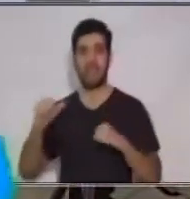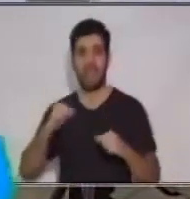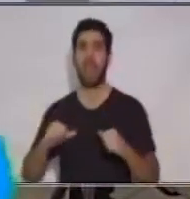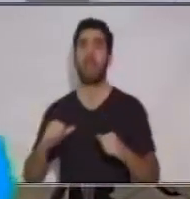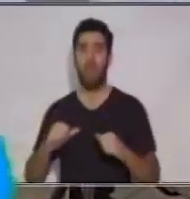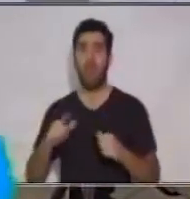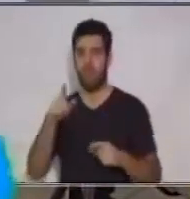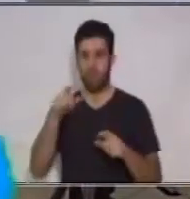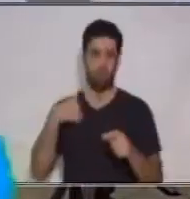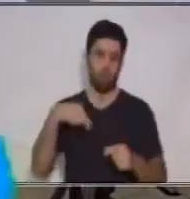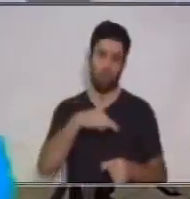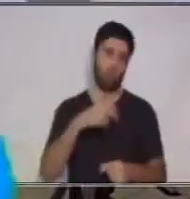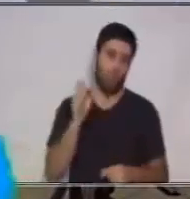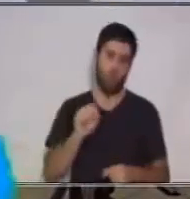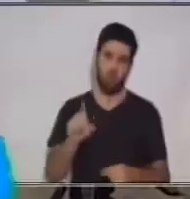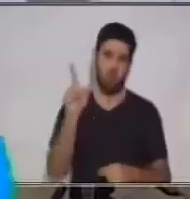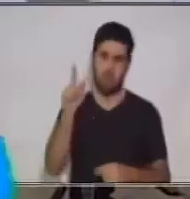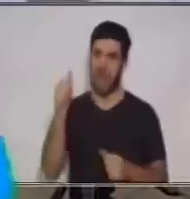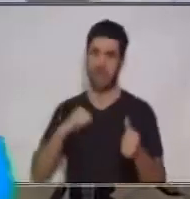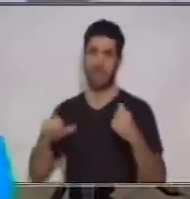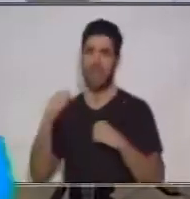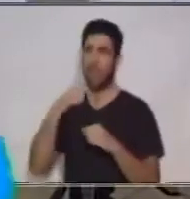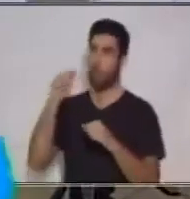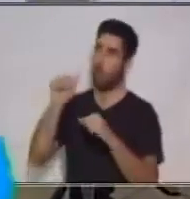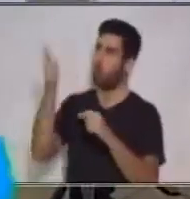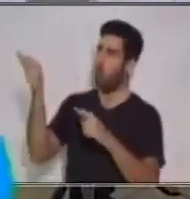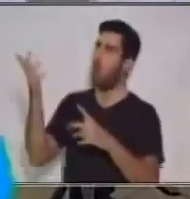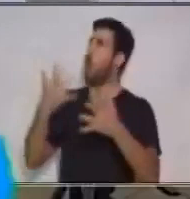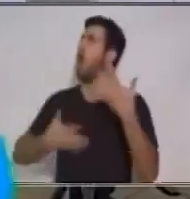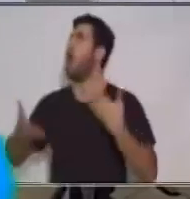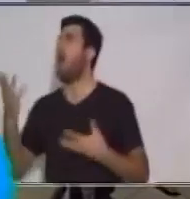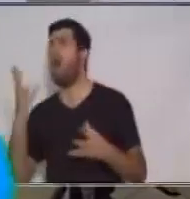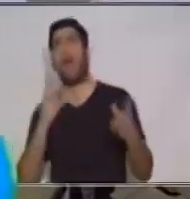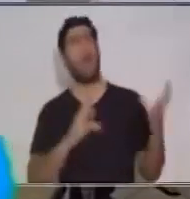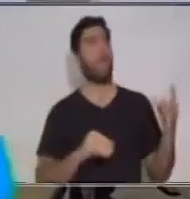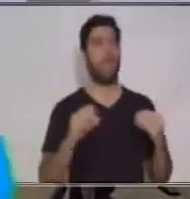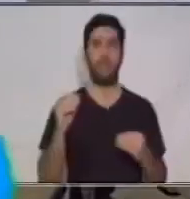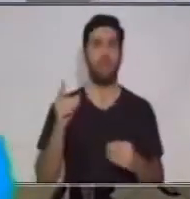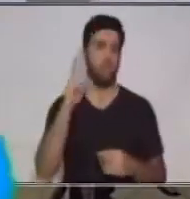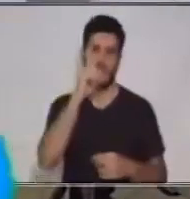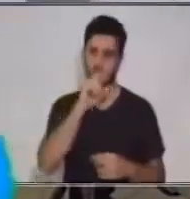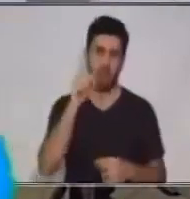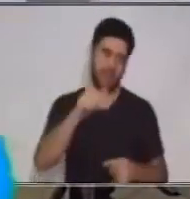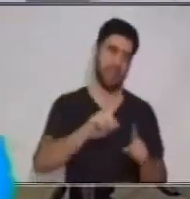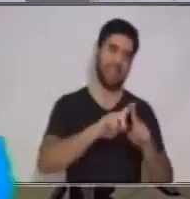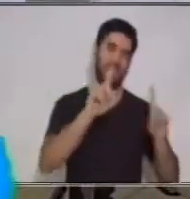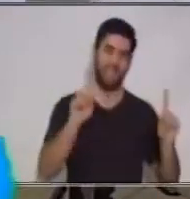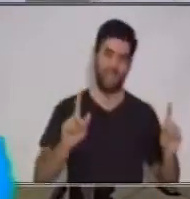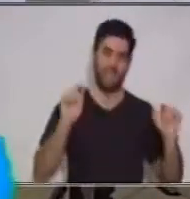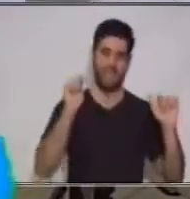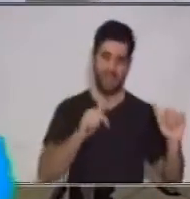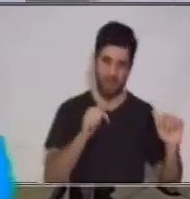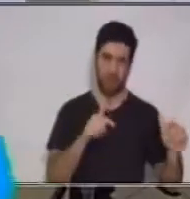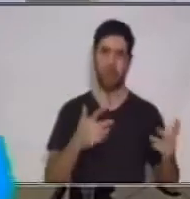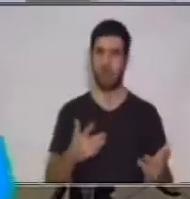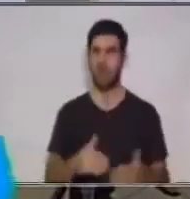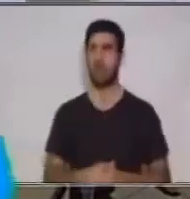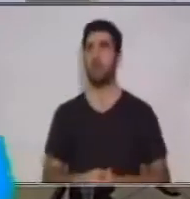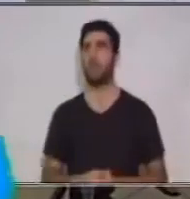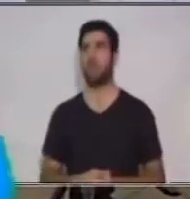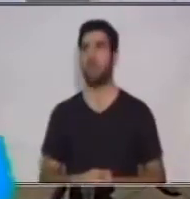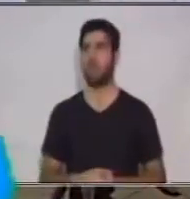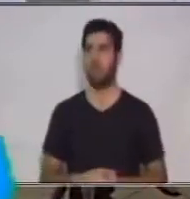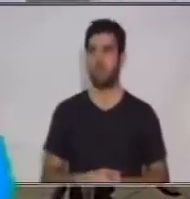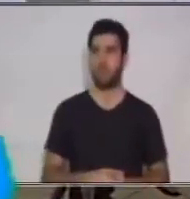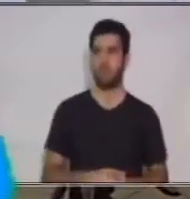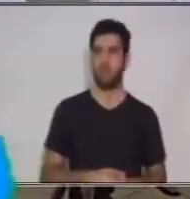el teatro que acostumbramos a ver en un recinto, por ejemplo, ¿sí? Con escenas, no, sino que en